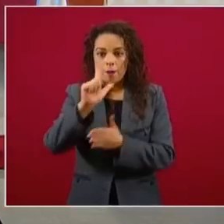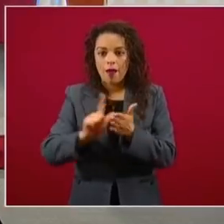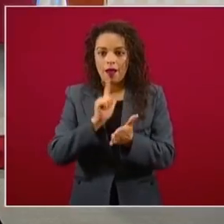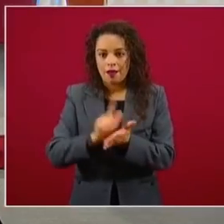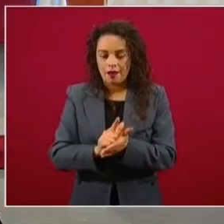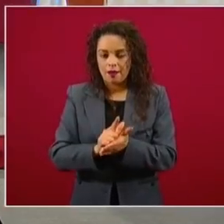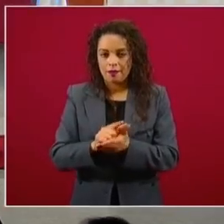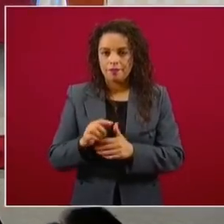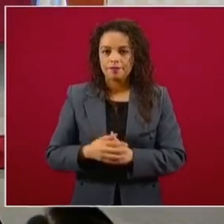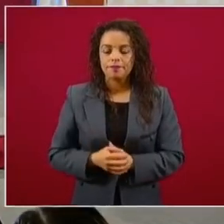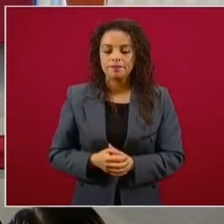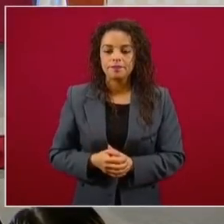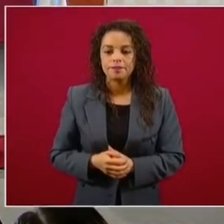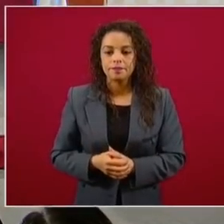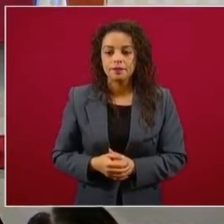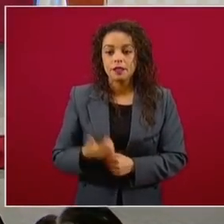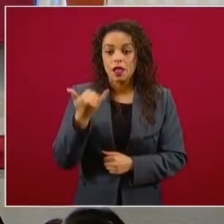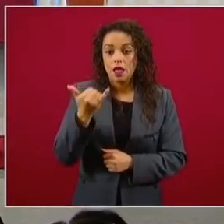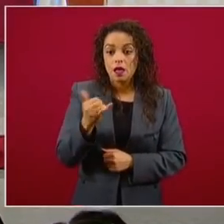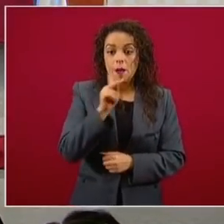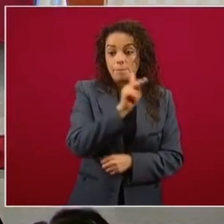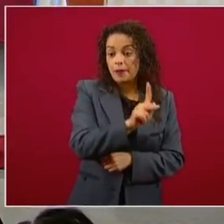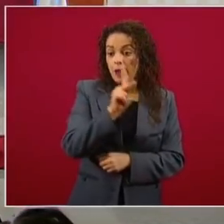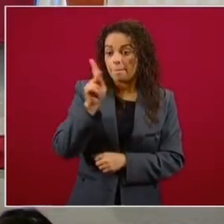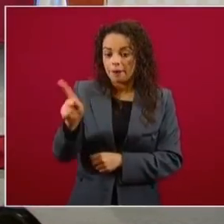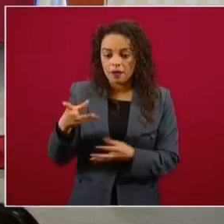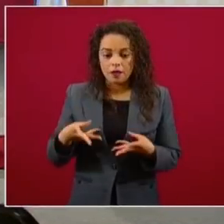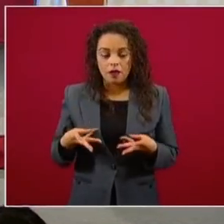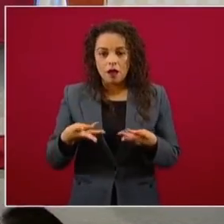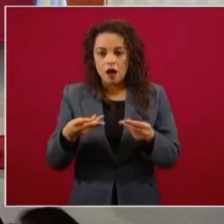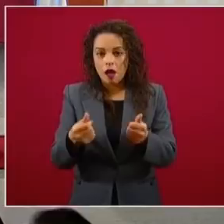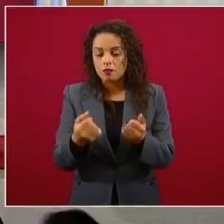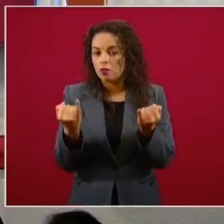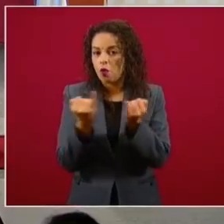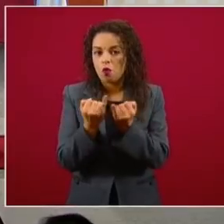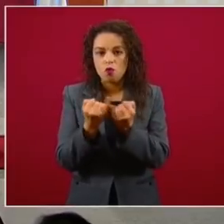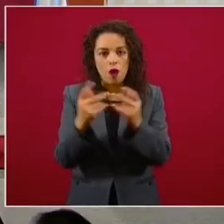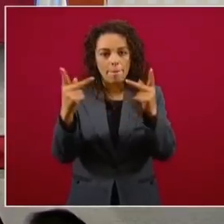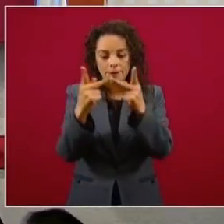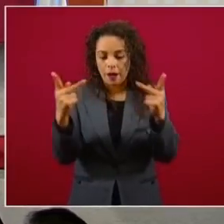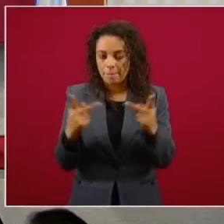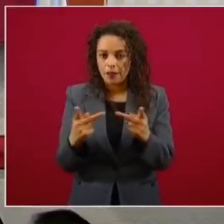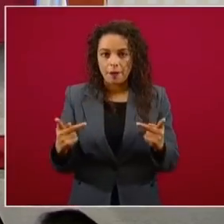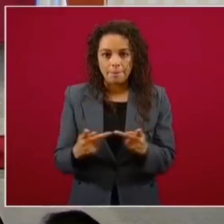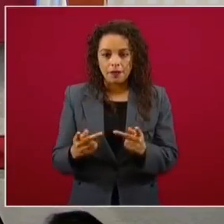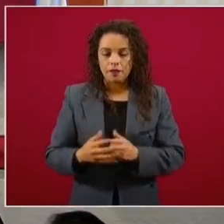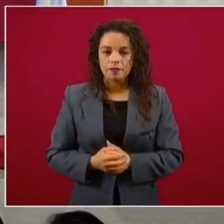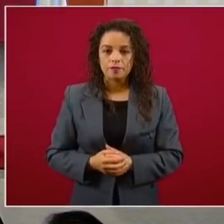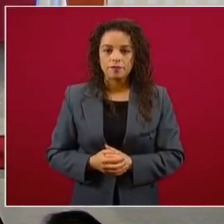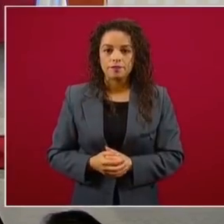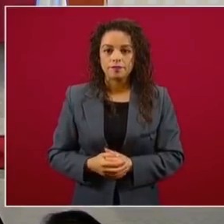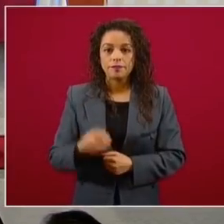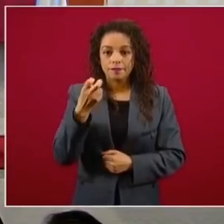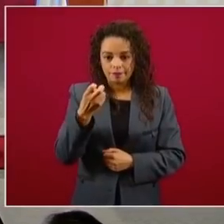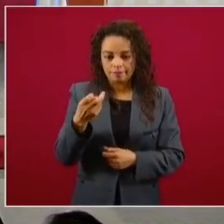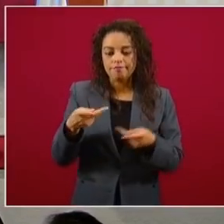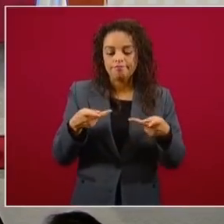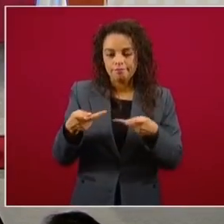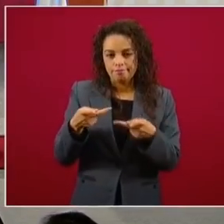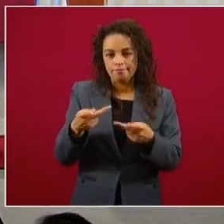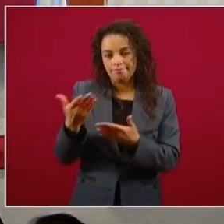financiamiento total, y el gasto es idéntico al financiamiento total. Así es como se prepara el paquete